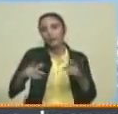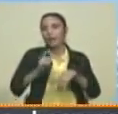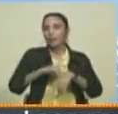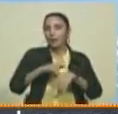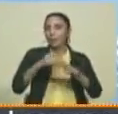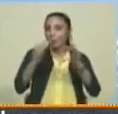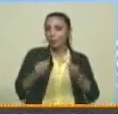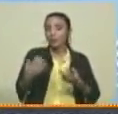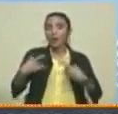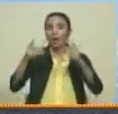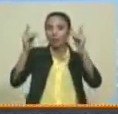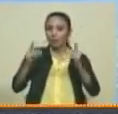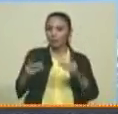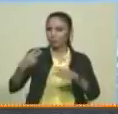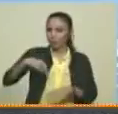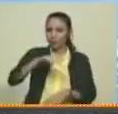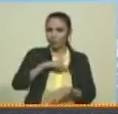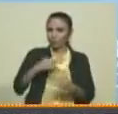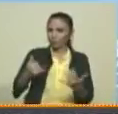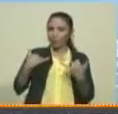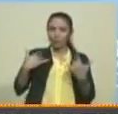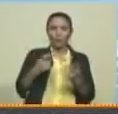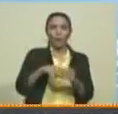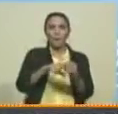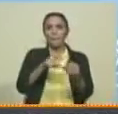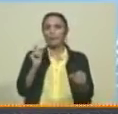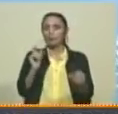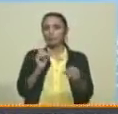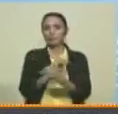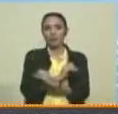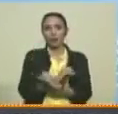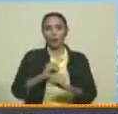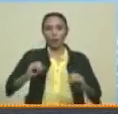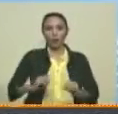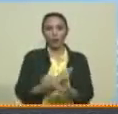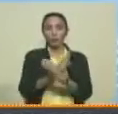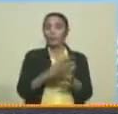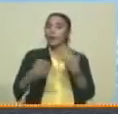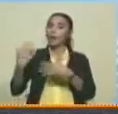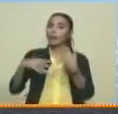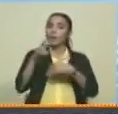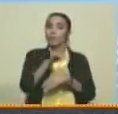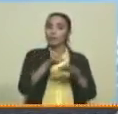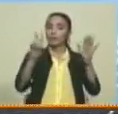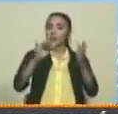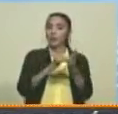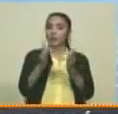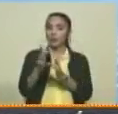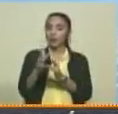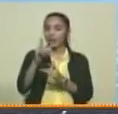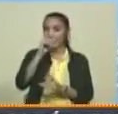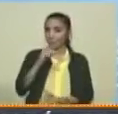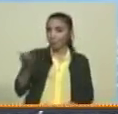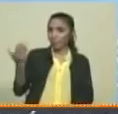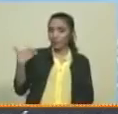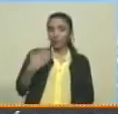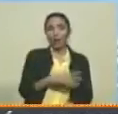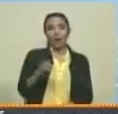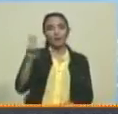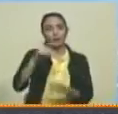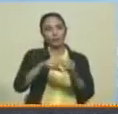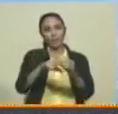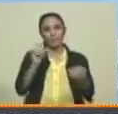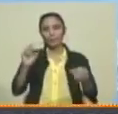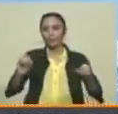por decisión autónoma de Venezuela, como lo hice el 27 de abril del año 2017, Venezuela se